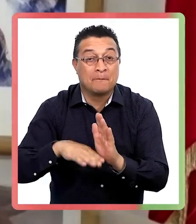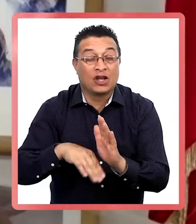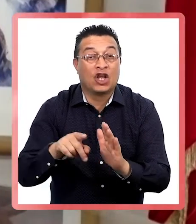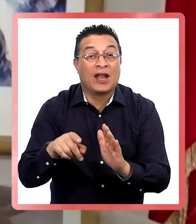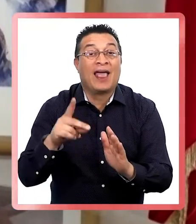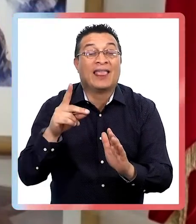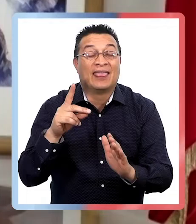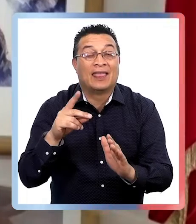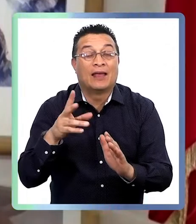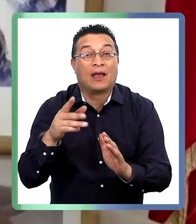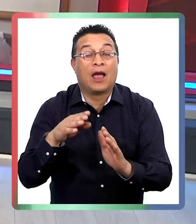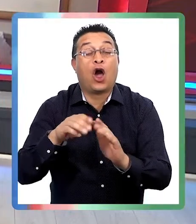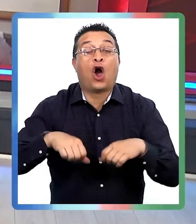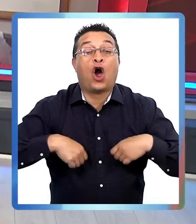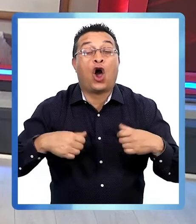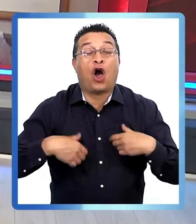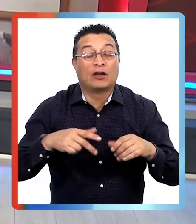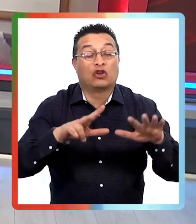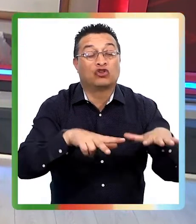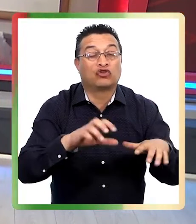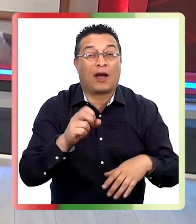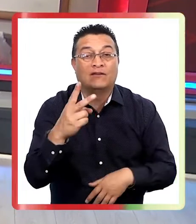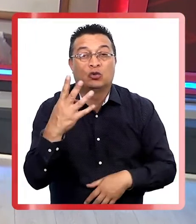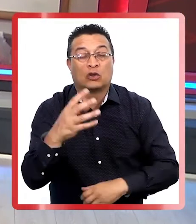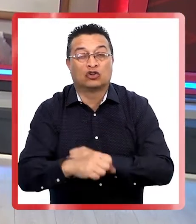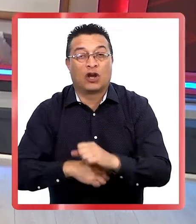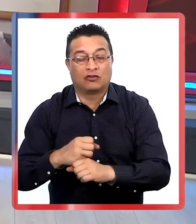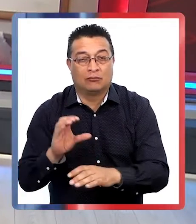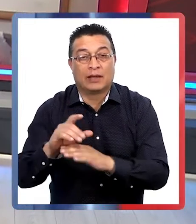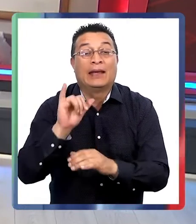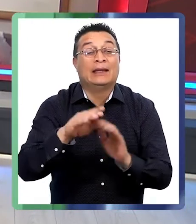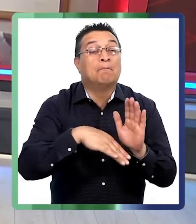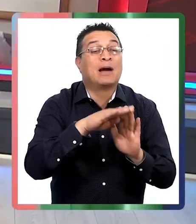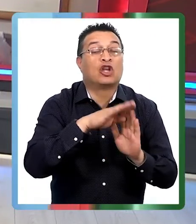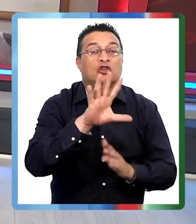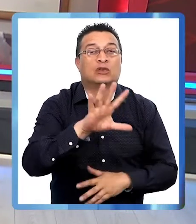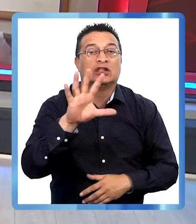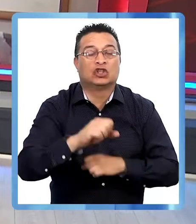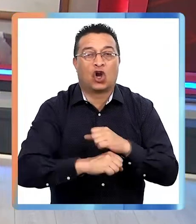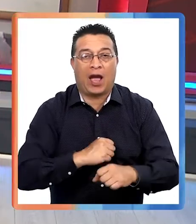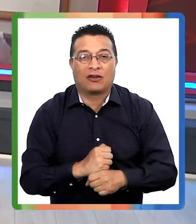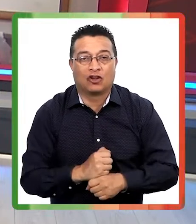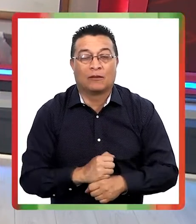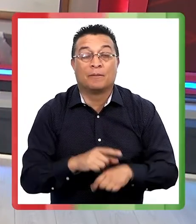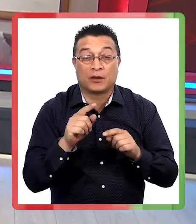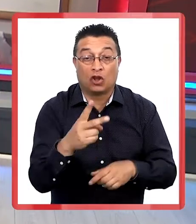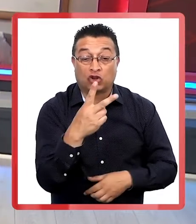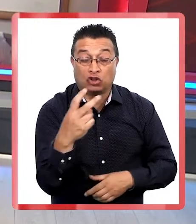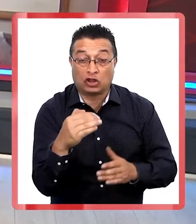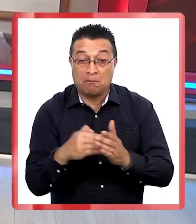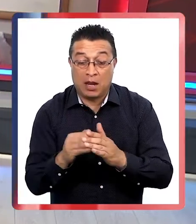menores a los jóvenes pero entre 18 y 24 años y a los mayores de 55 años. Y